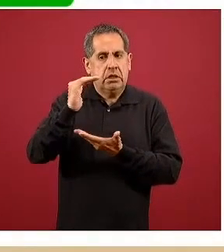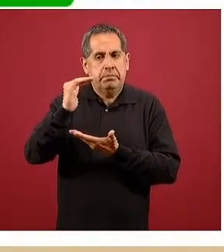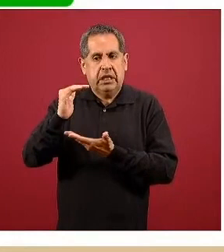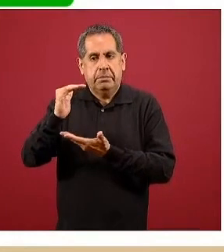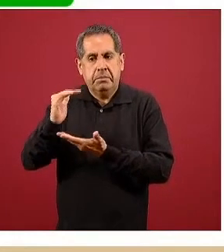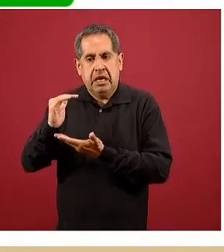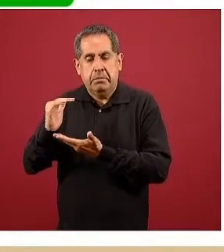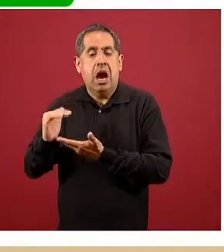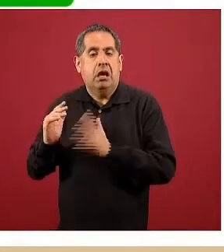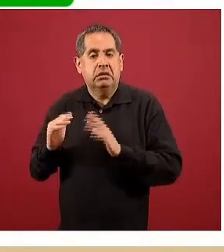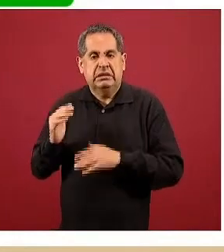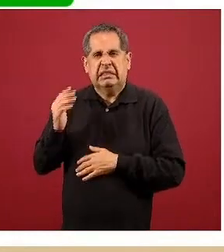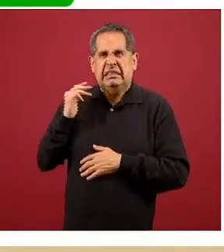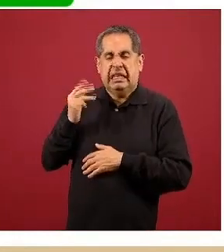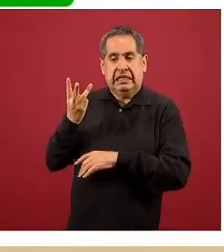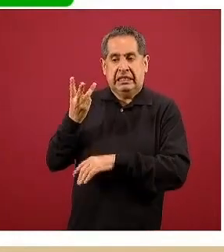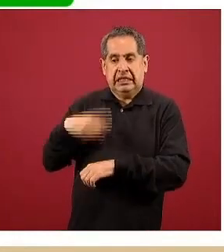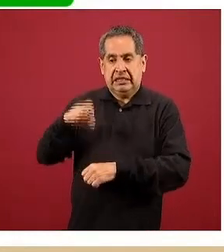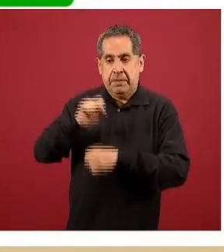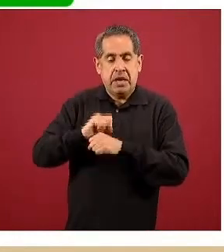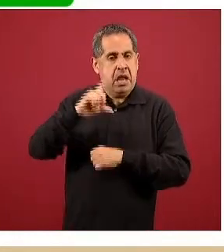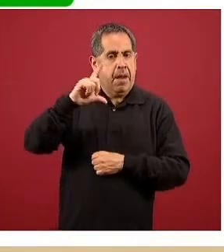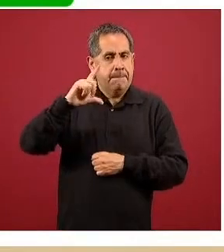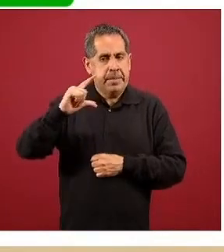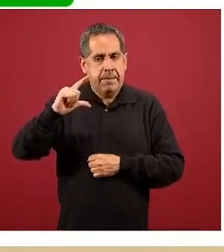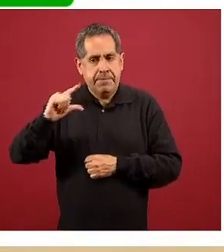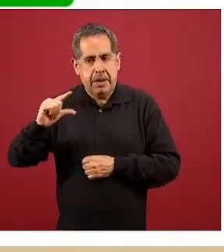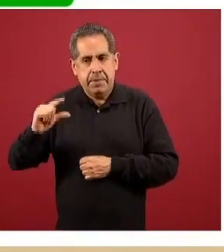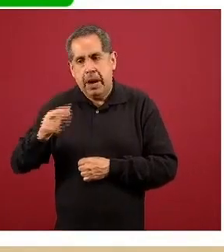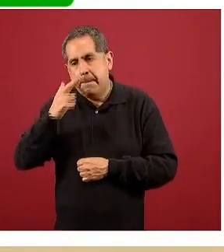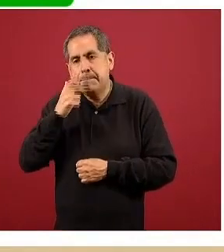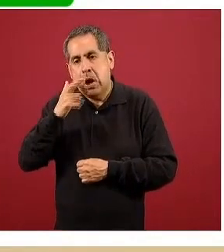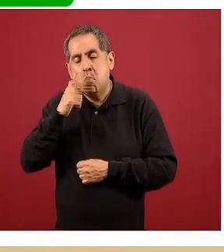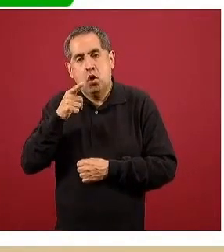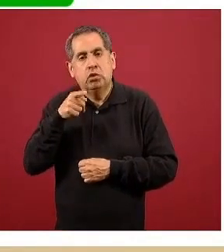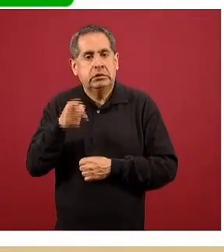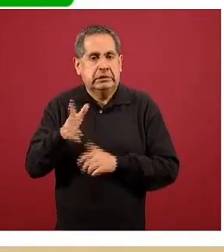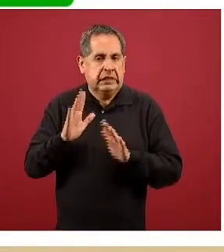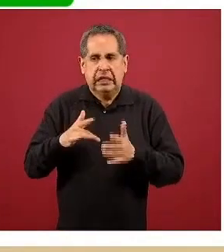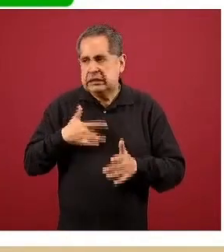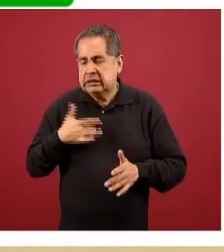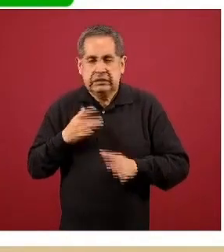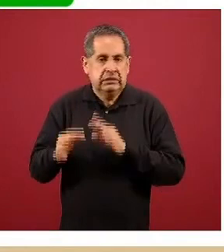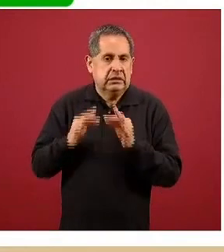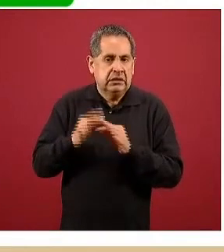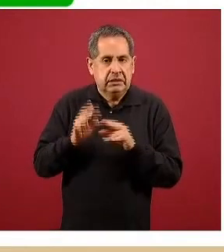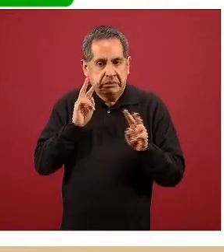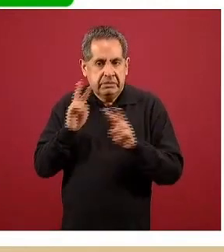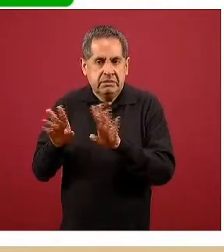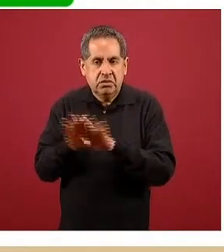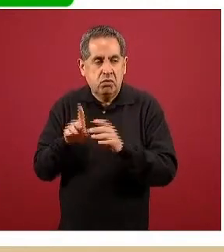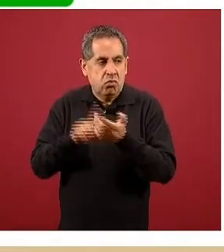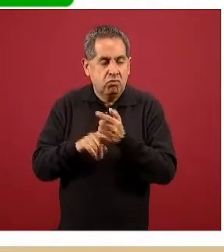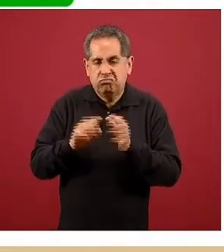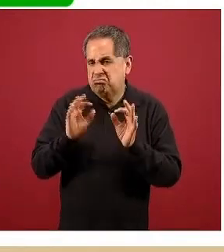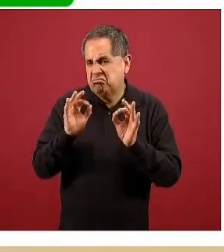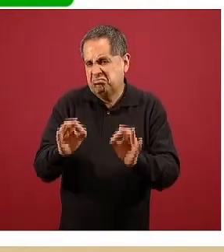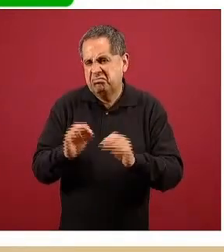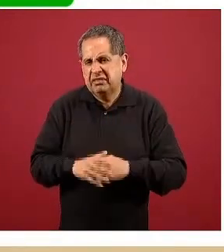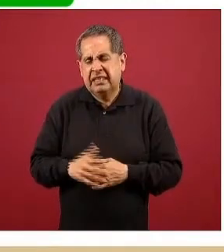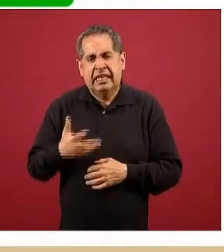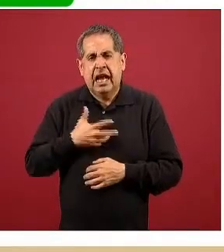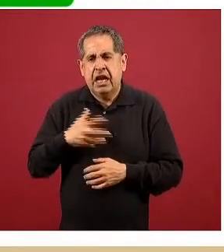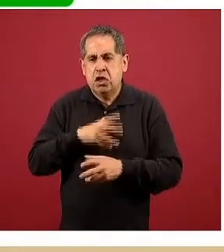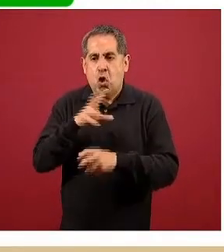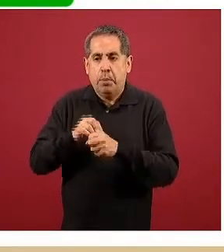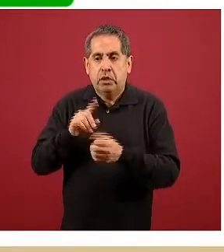disminución importante desde hace al menos 3 semanas. En sus casos estimados, como lo podemos ver en el gráfico, tienen